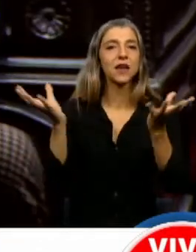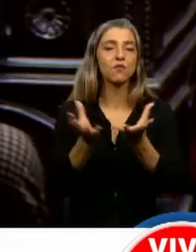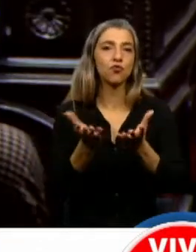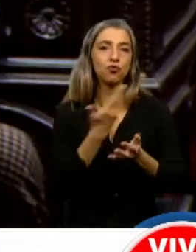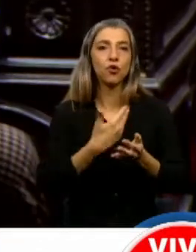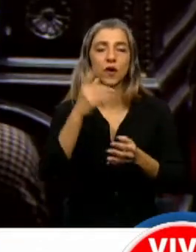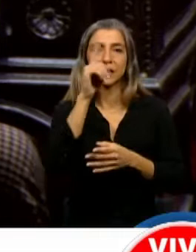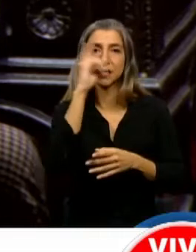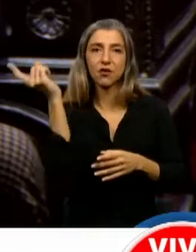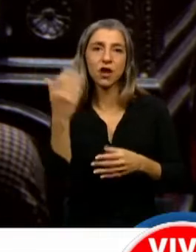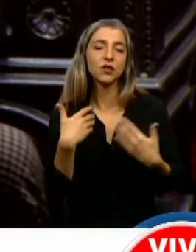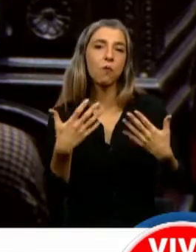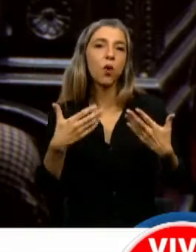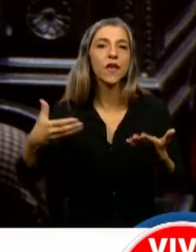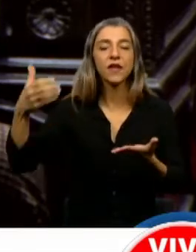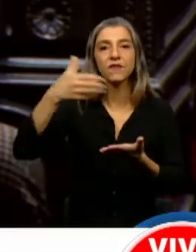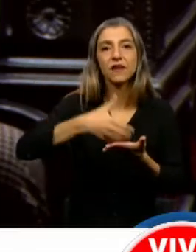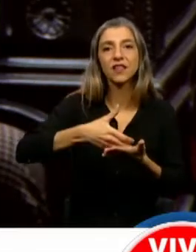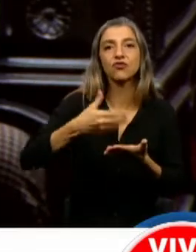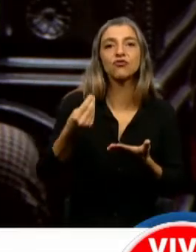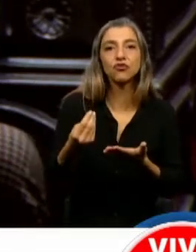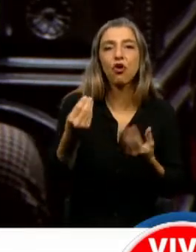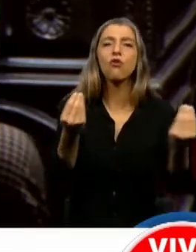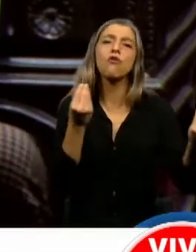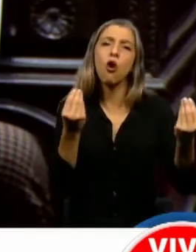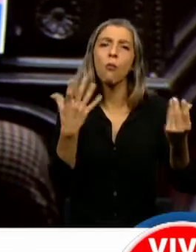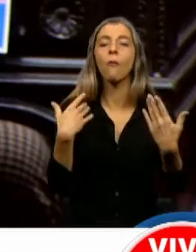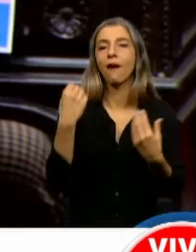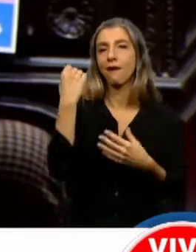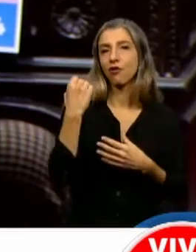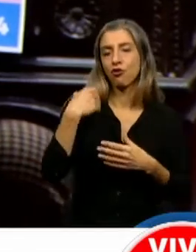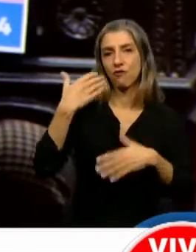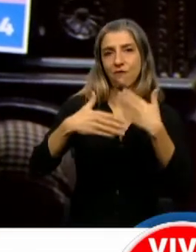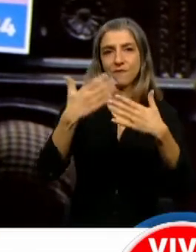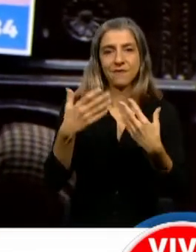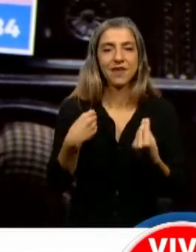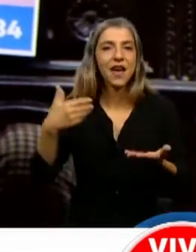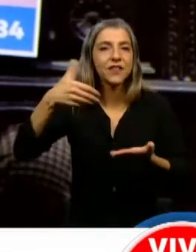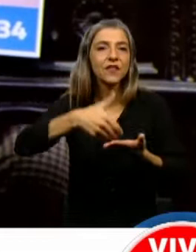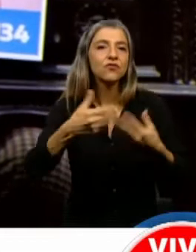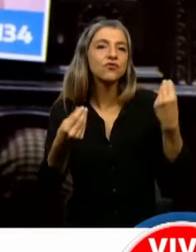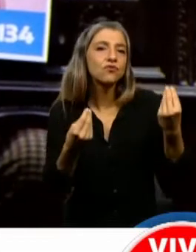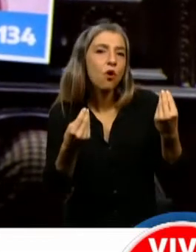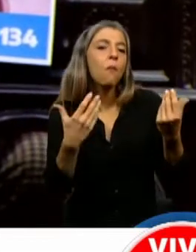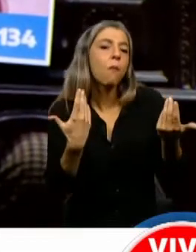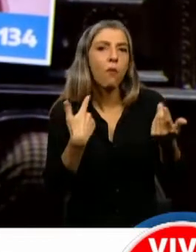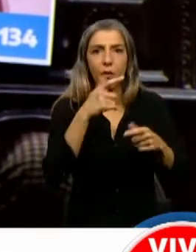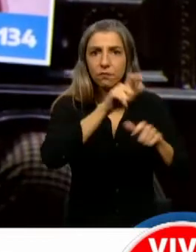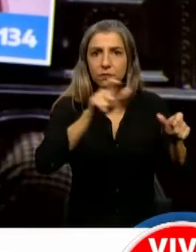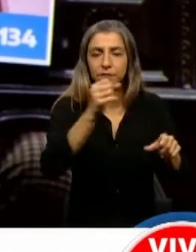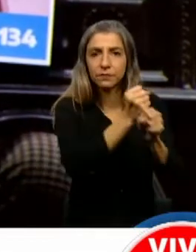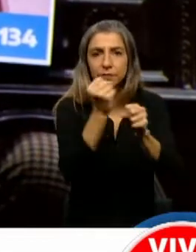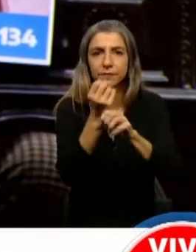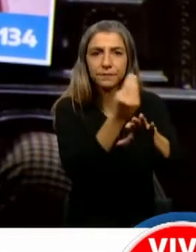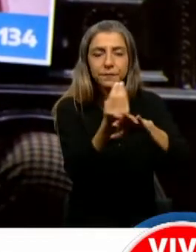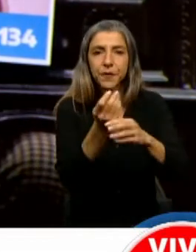invertir para sostener el nivel de actividad económica? ¿Cómo pueden invertir para sostener los empleos y para sostener el